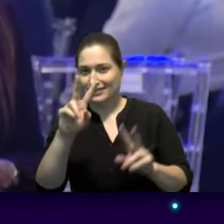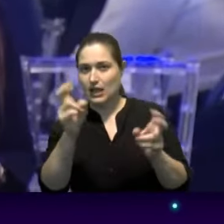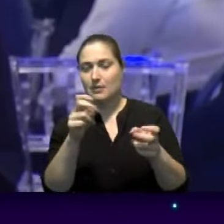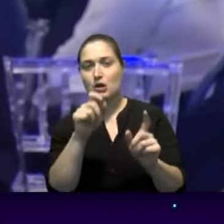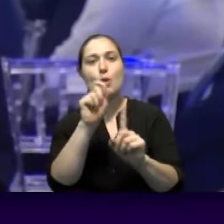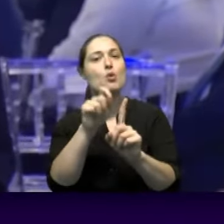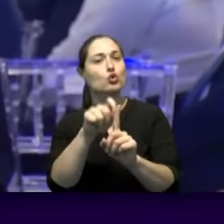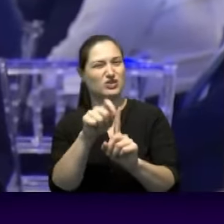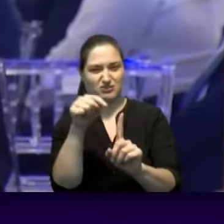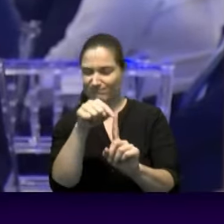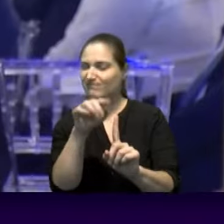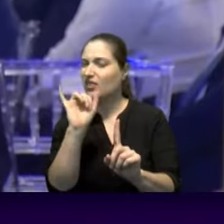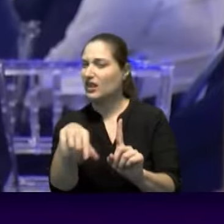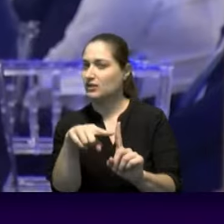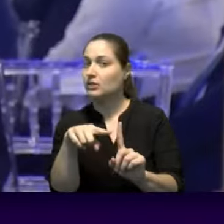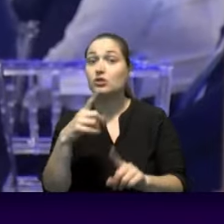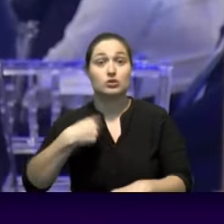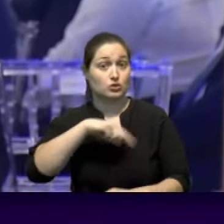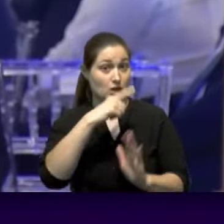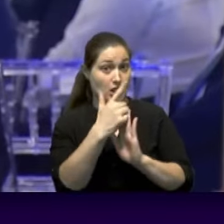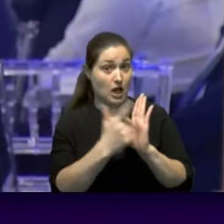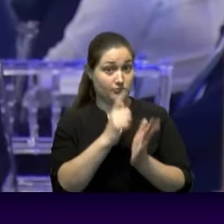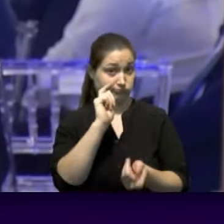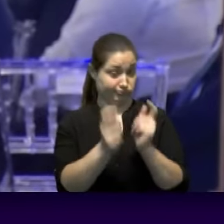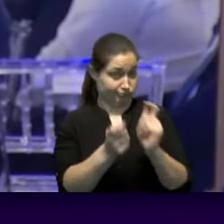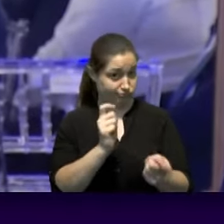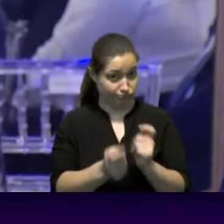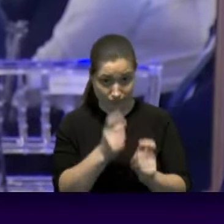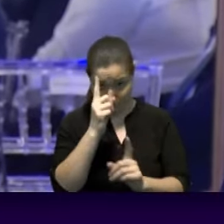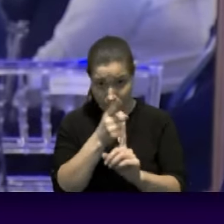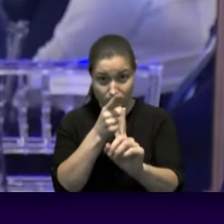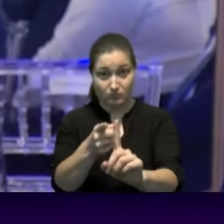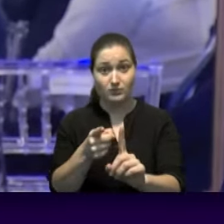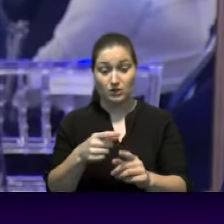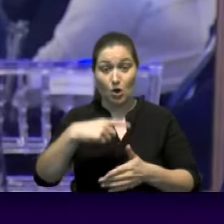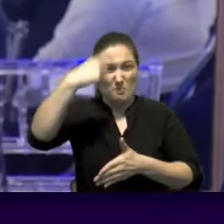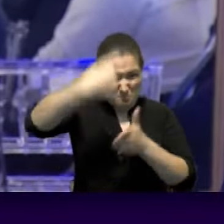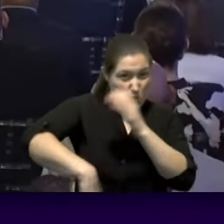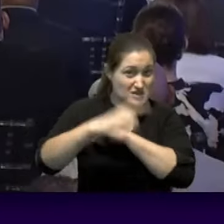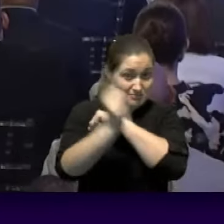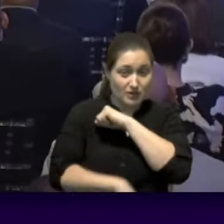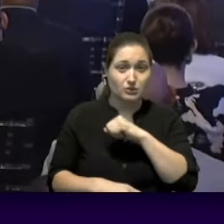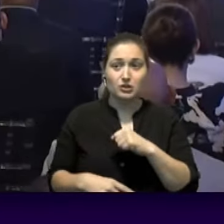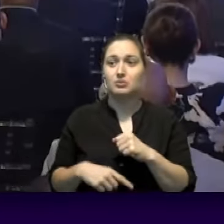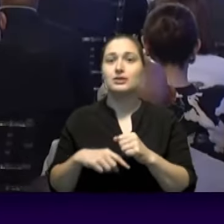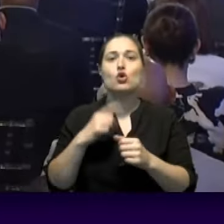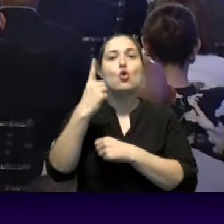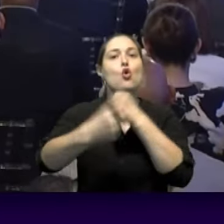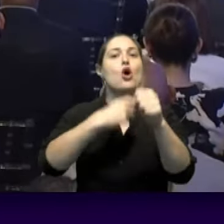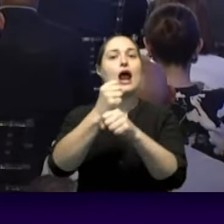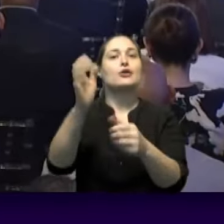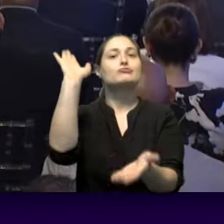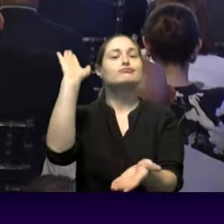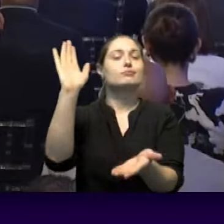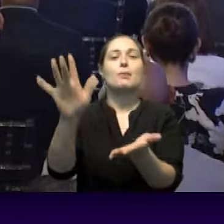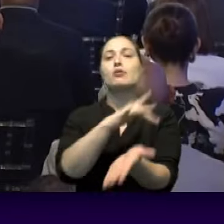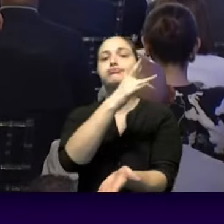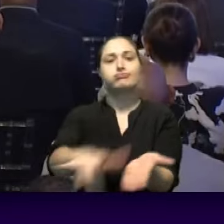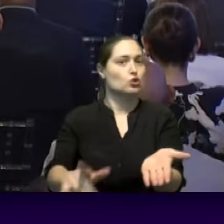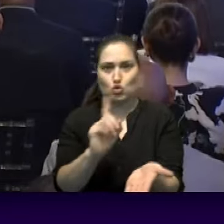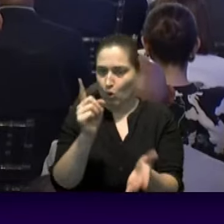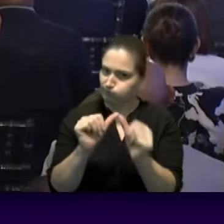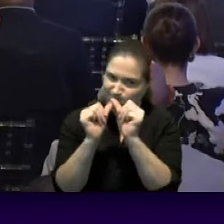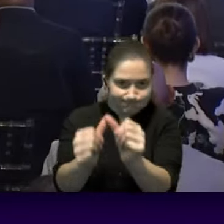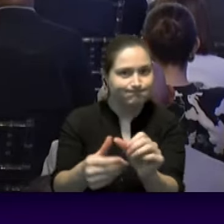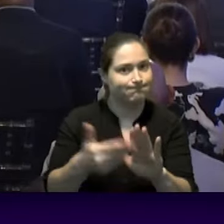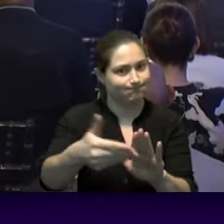que la parte que nos estamos focalizando en la reforma legal es en que las multas no perim y ver de qué manera podemos hacer más efectiva